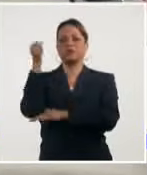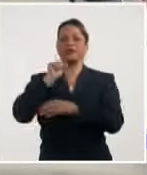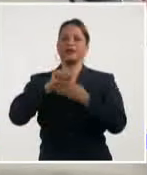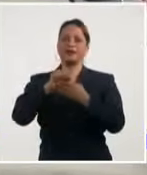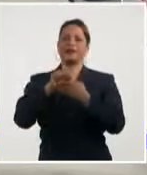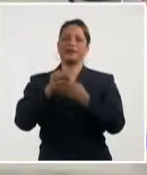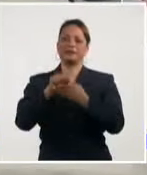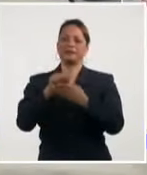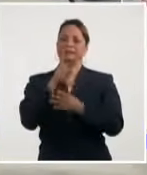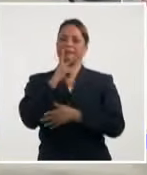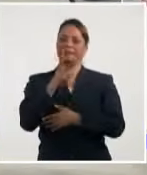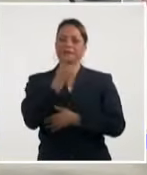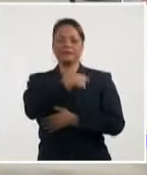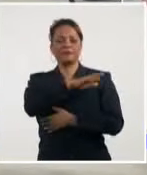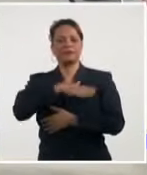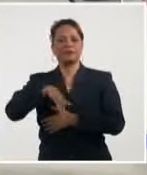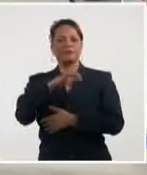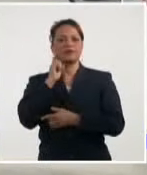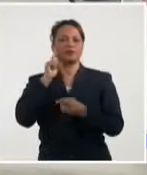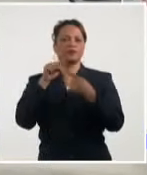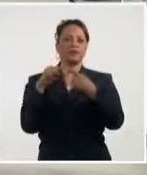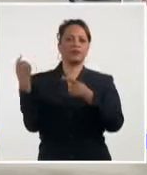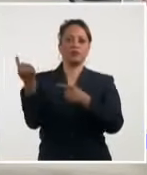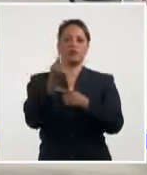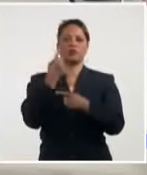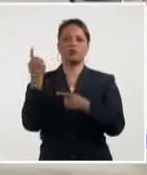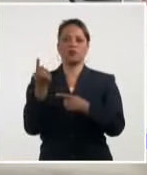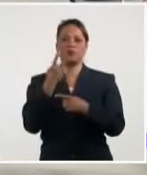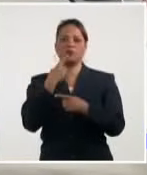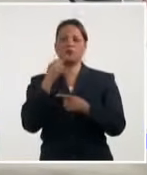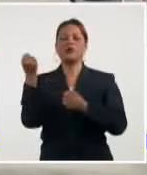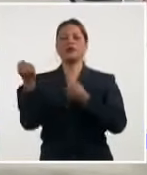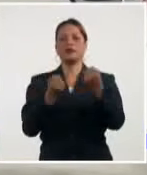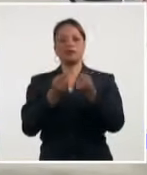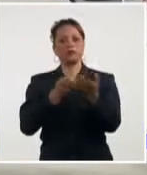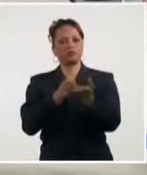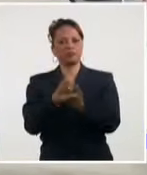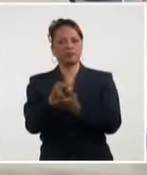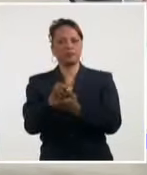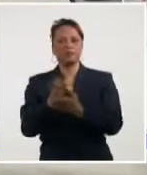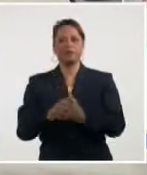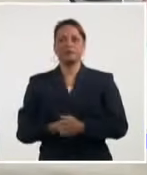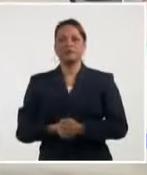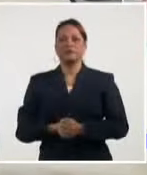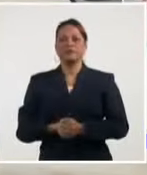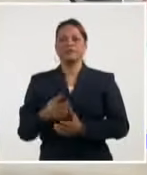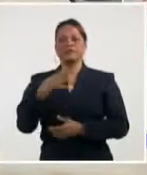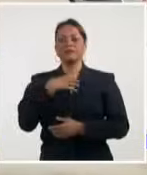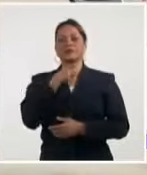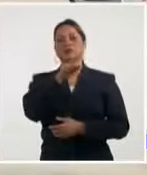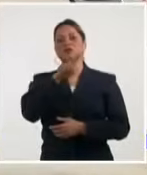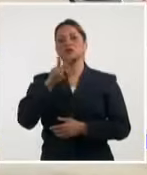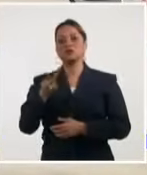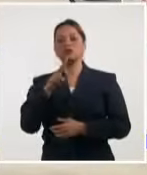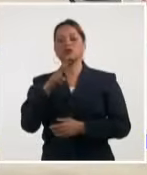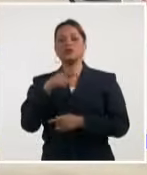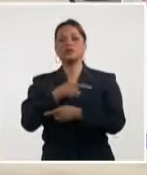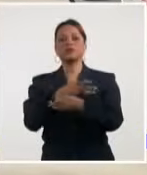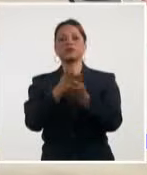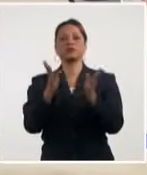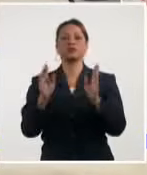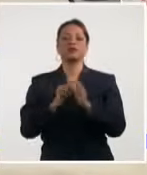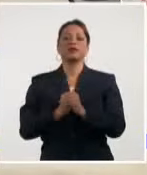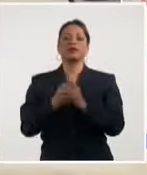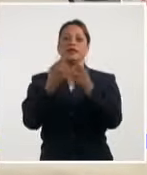papel principal nuestro es sostener esa flota. Nosotros tenemos 12 talleres distribuidos en toda la